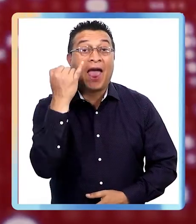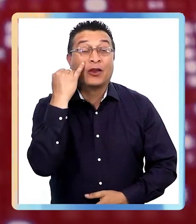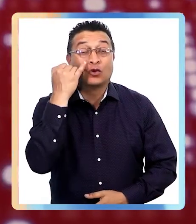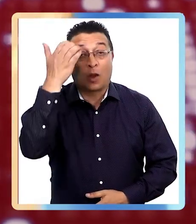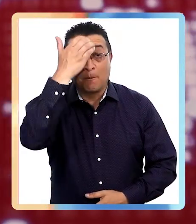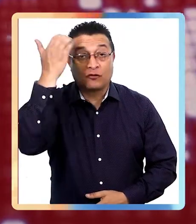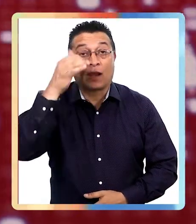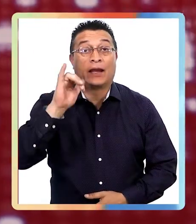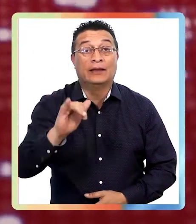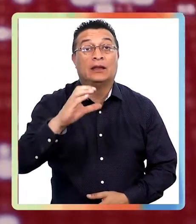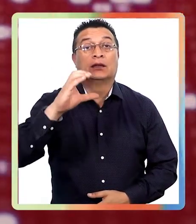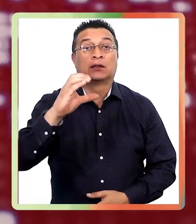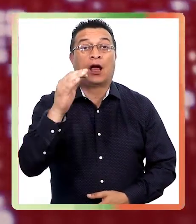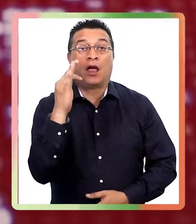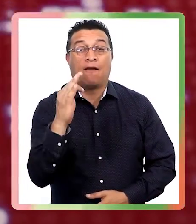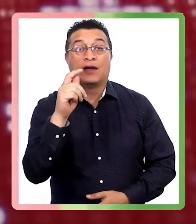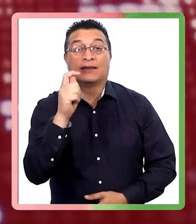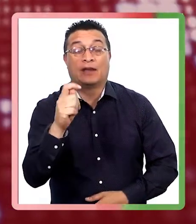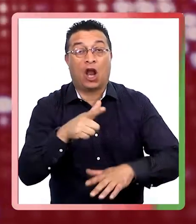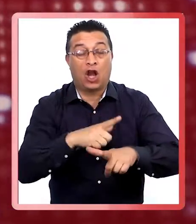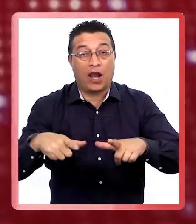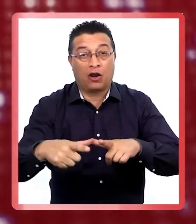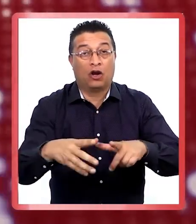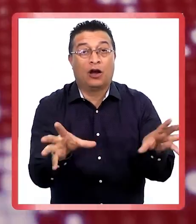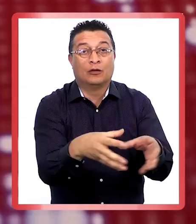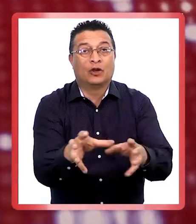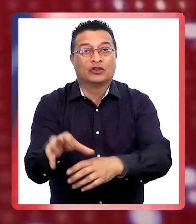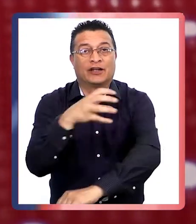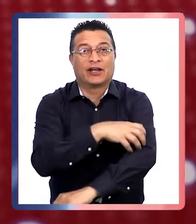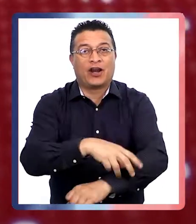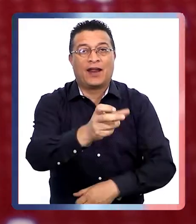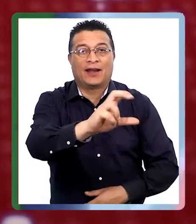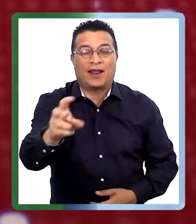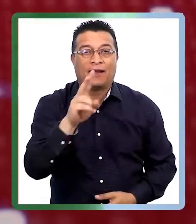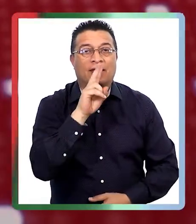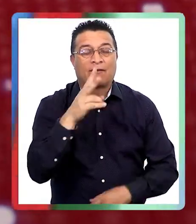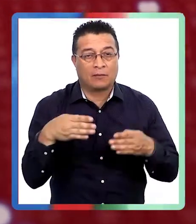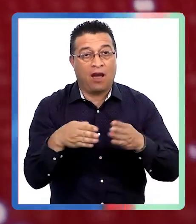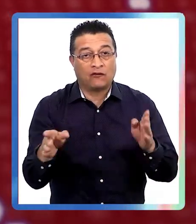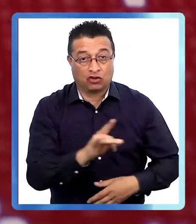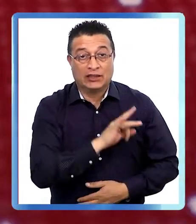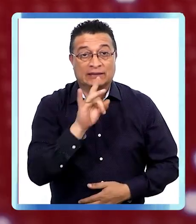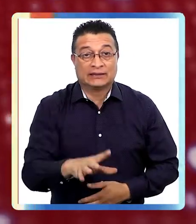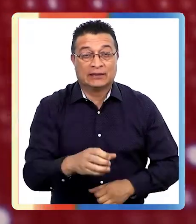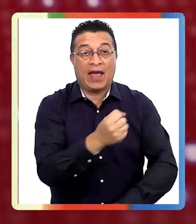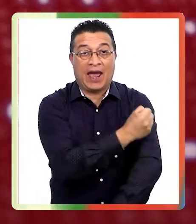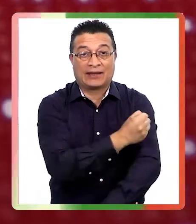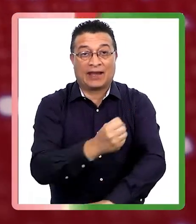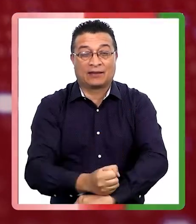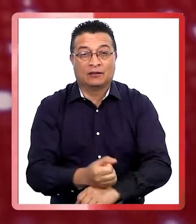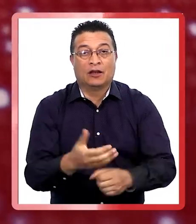Instituto Profesional y Centro de Formación Técnica Los Lagos. Asociación Regional de Canales de Televisión de Señal Abierta de